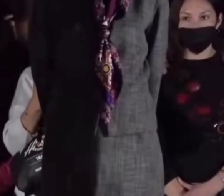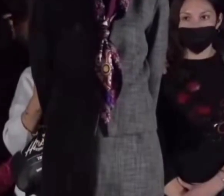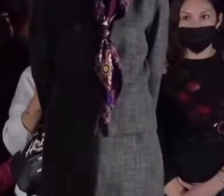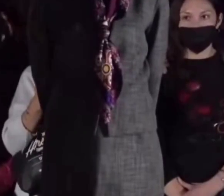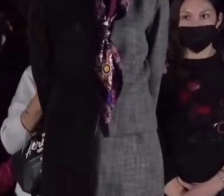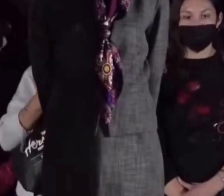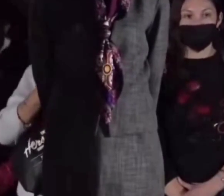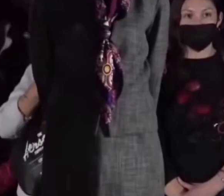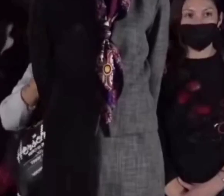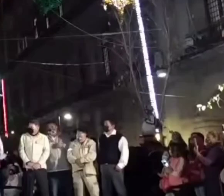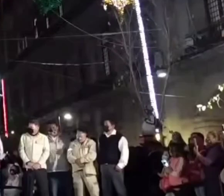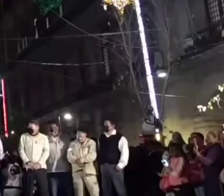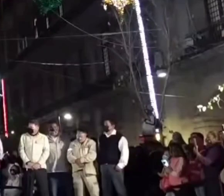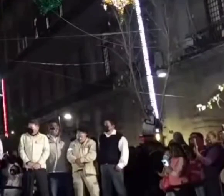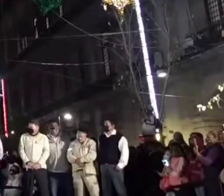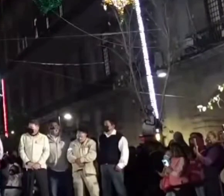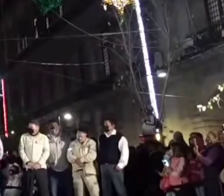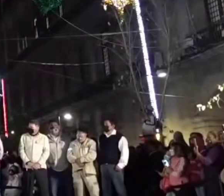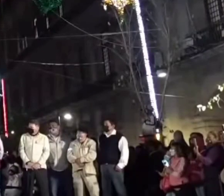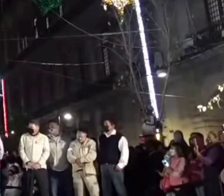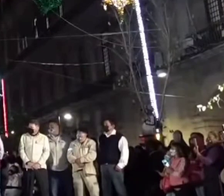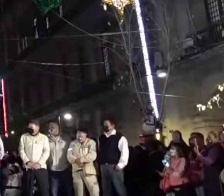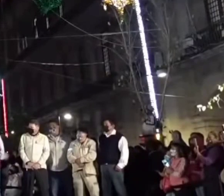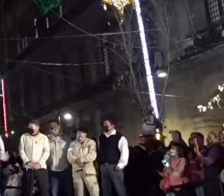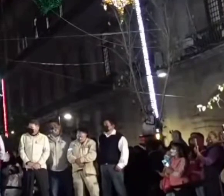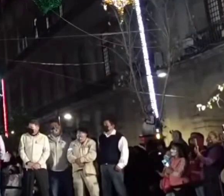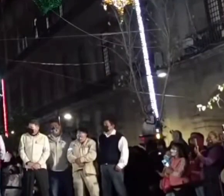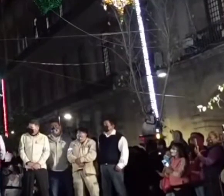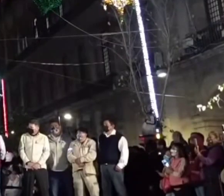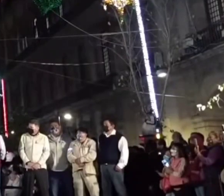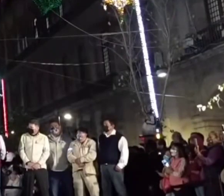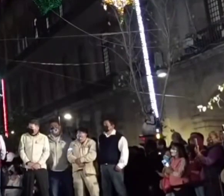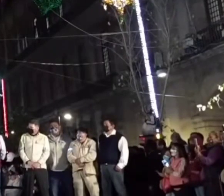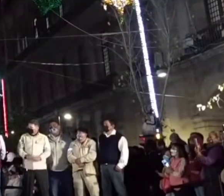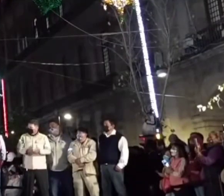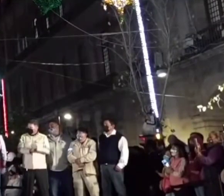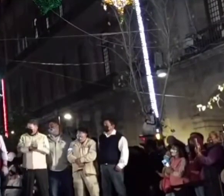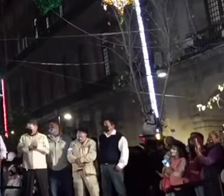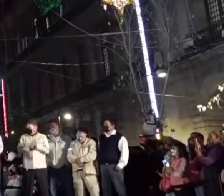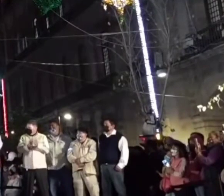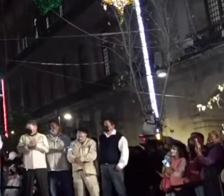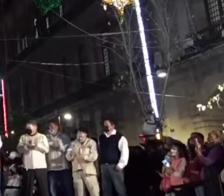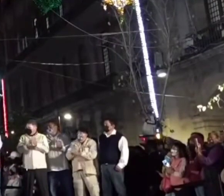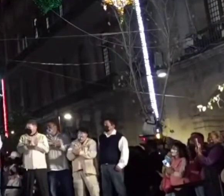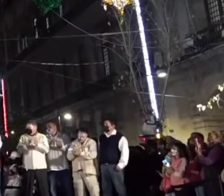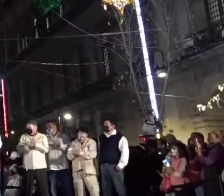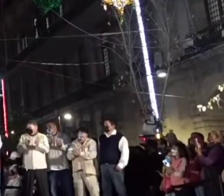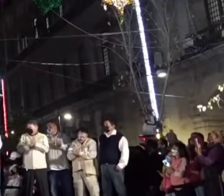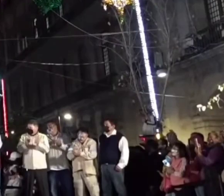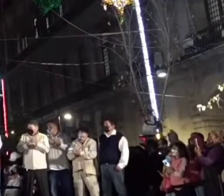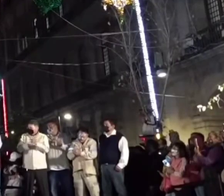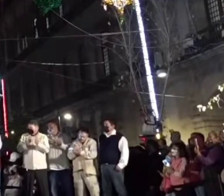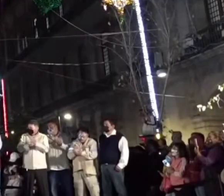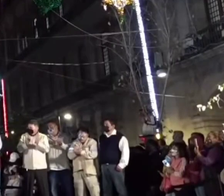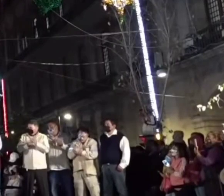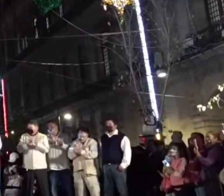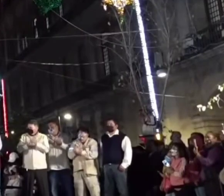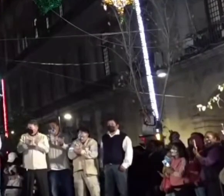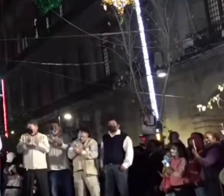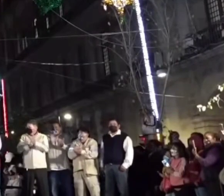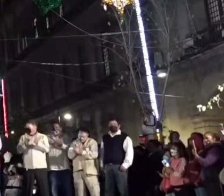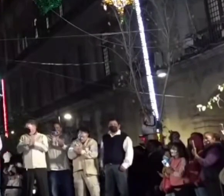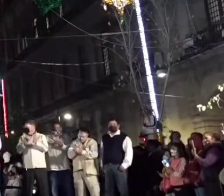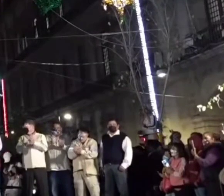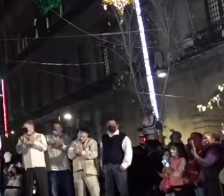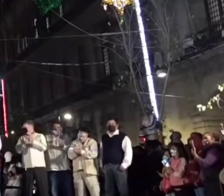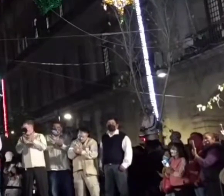en este caso del alumbrado decembrino. Pues gracias a todos. Muchas gracias al maestro Jesús Antonio Esteva